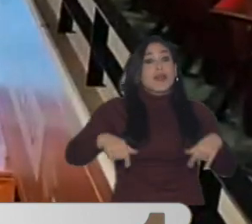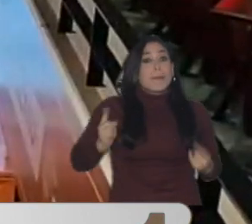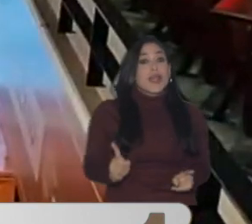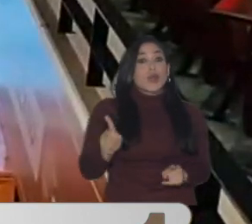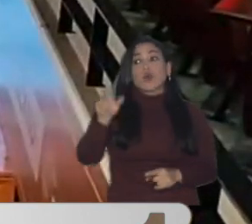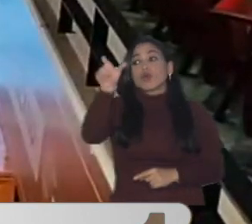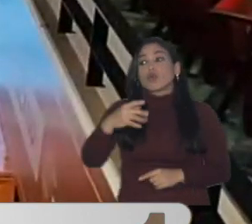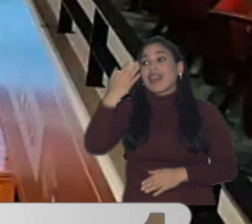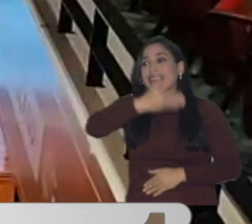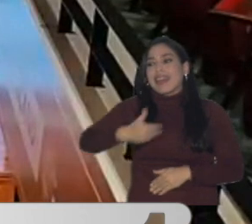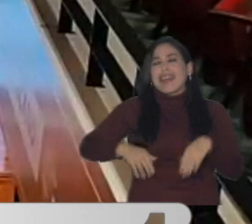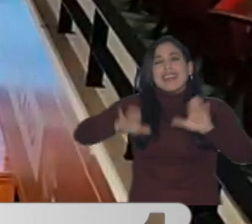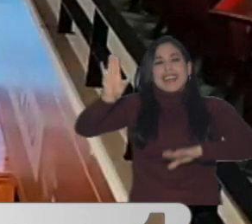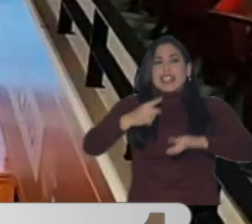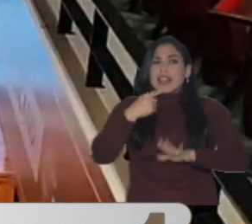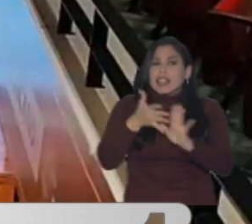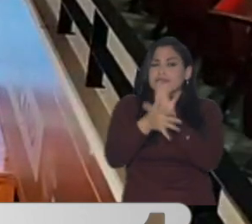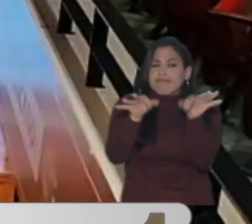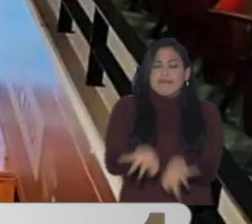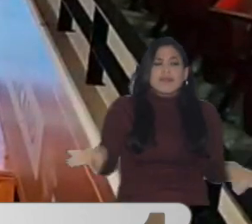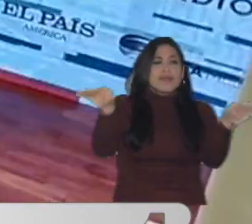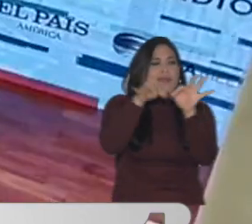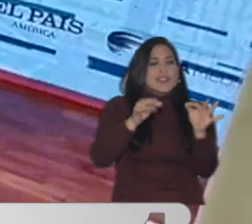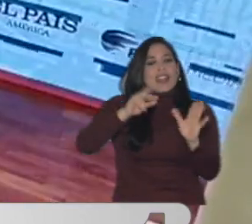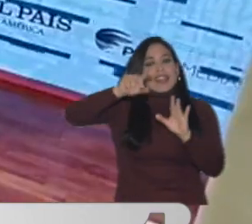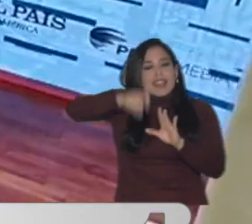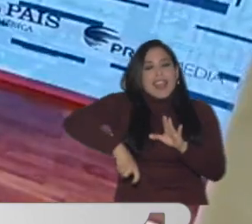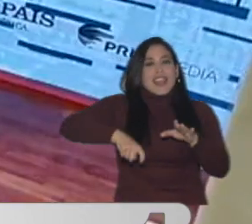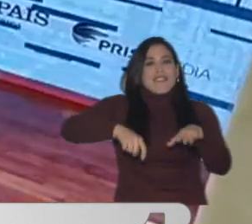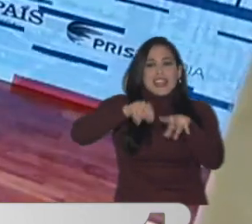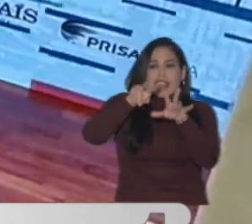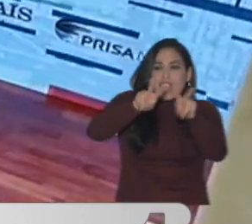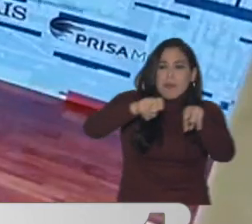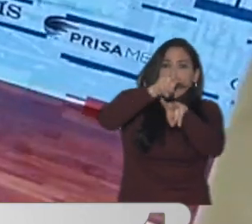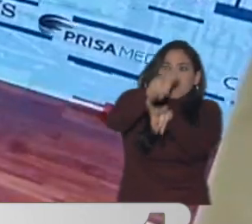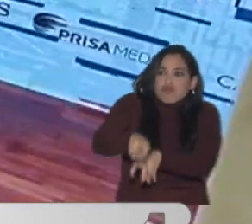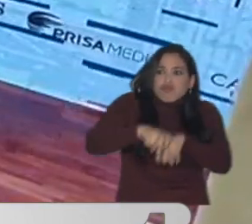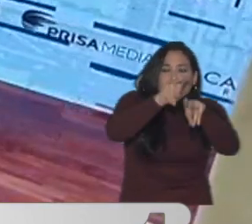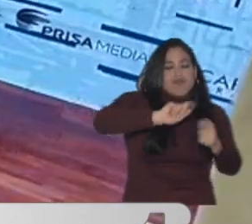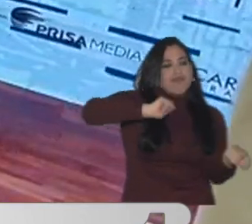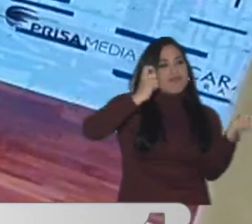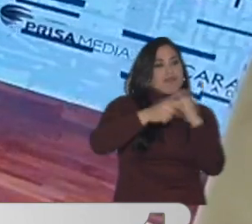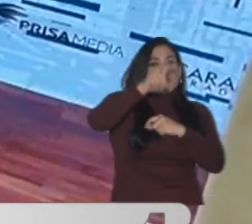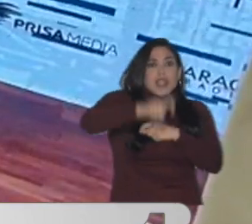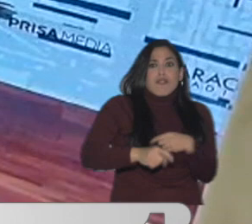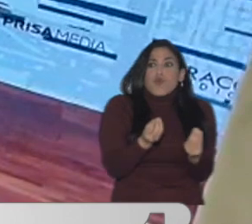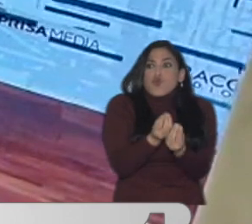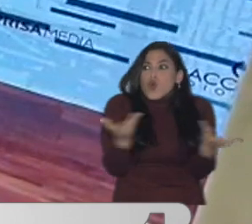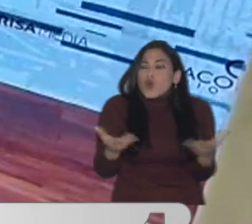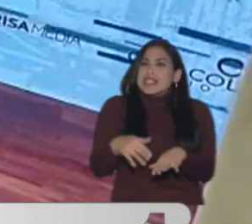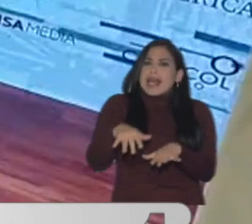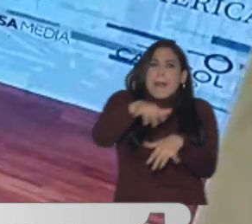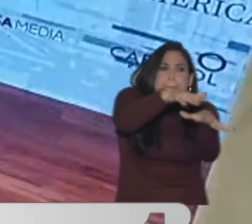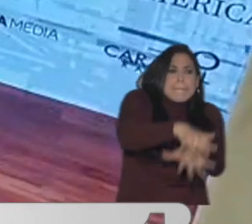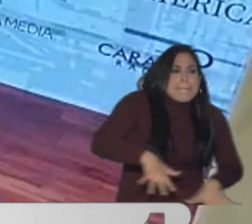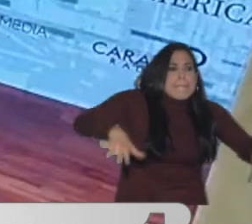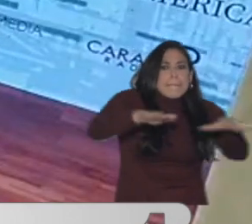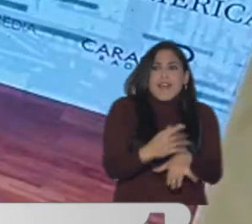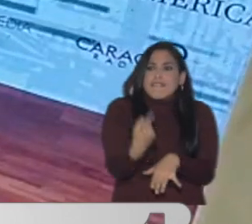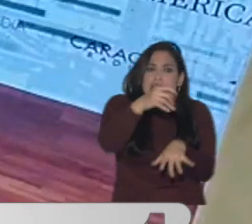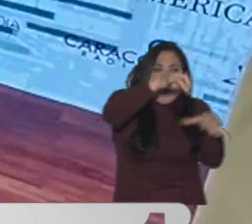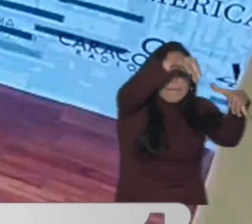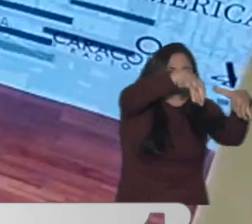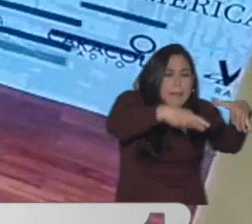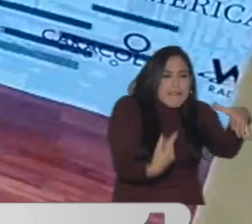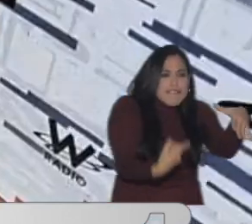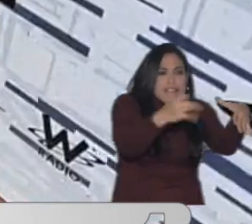se refirió a lo indispensable de una reforma agraria en el país, teniendo en cuenta que son muchas las hectáreas sin cultivar,